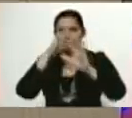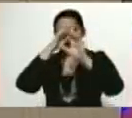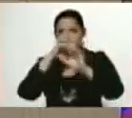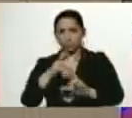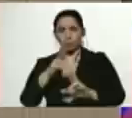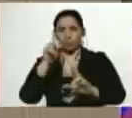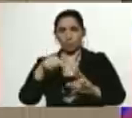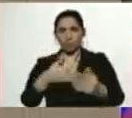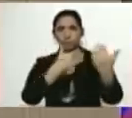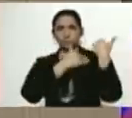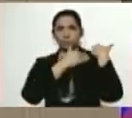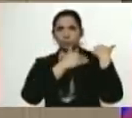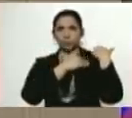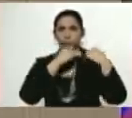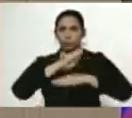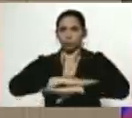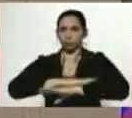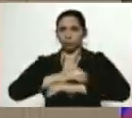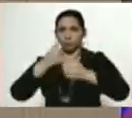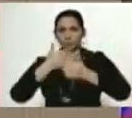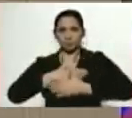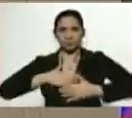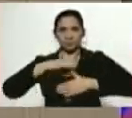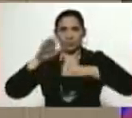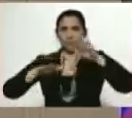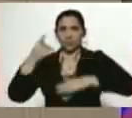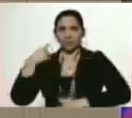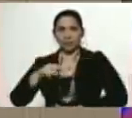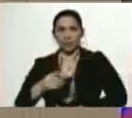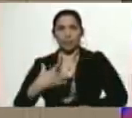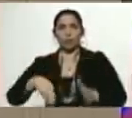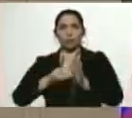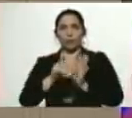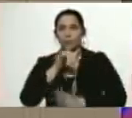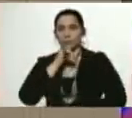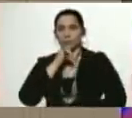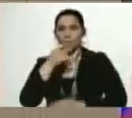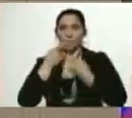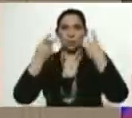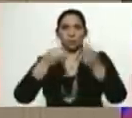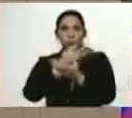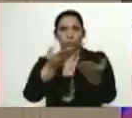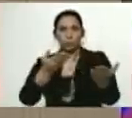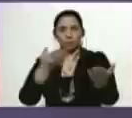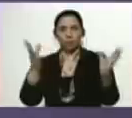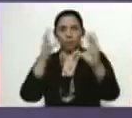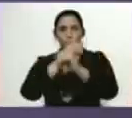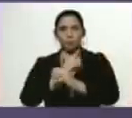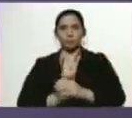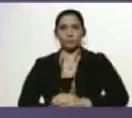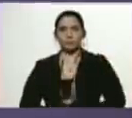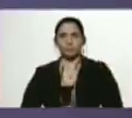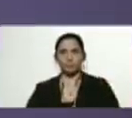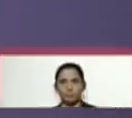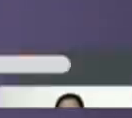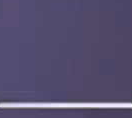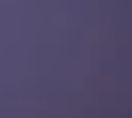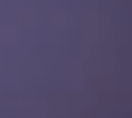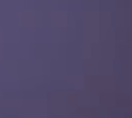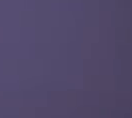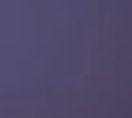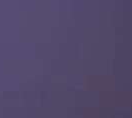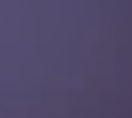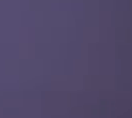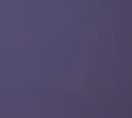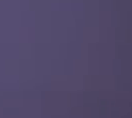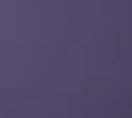de conducta cívica, y apenas tengamos nuevas informaciones las compartiremos con ustedes. Muy buenas noches. Ha sido el parte